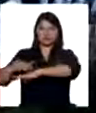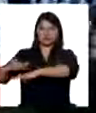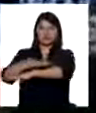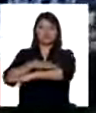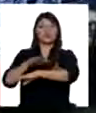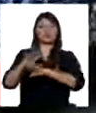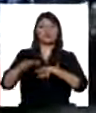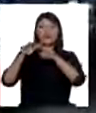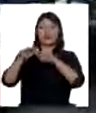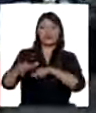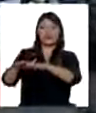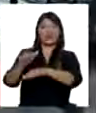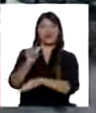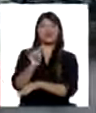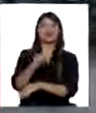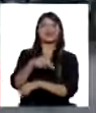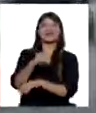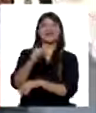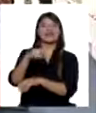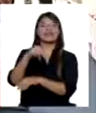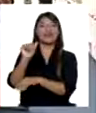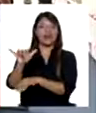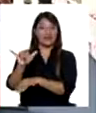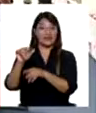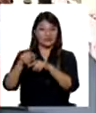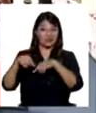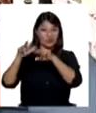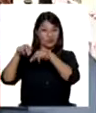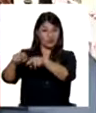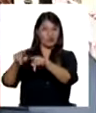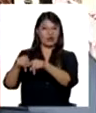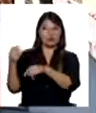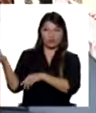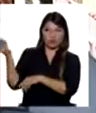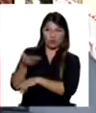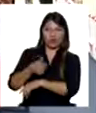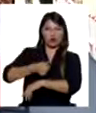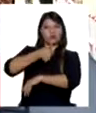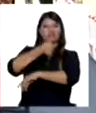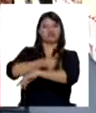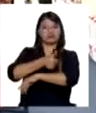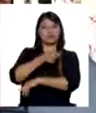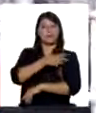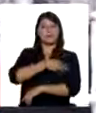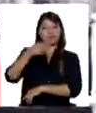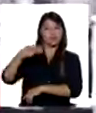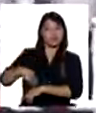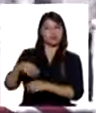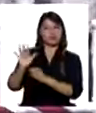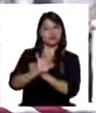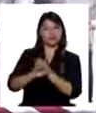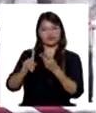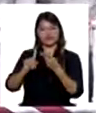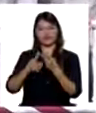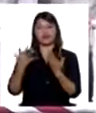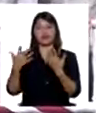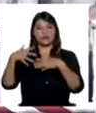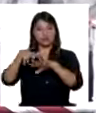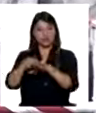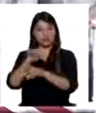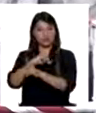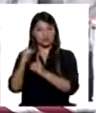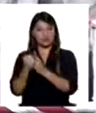orillas del río Nanay, que contó con la participación de los ministros de Defensa, Walter Astudillo, y de Desarrollo e Inclusión Social, Julio De